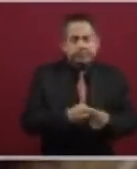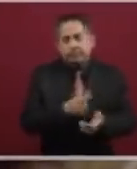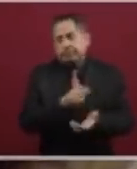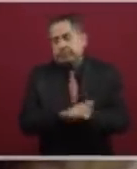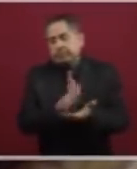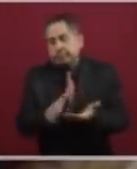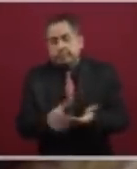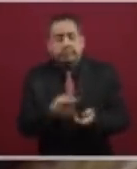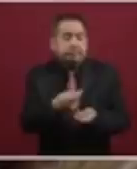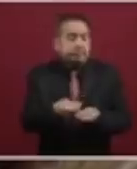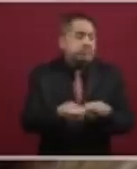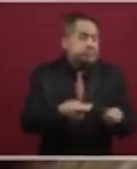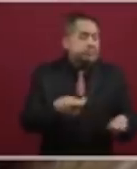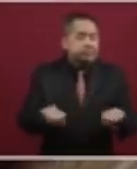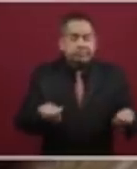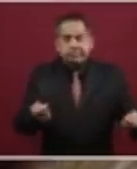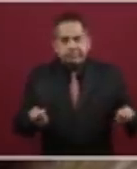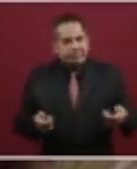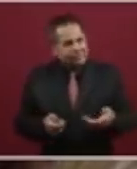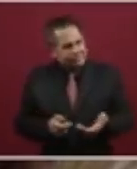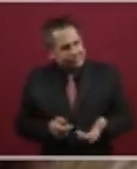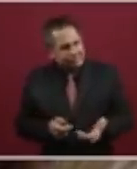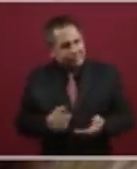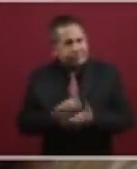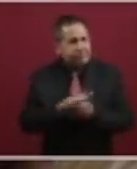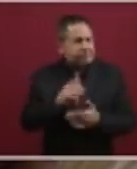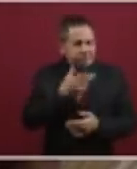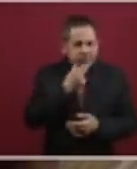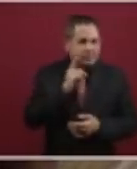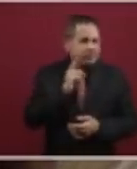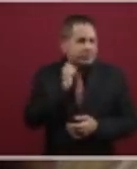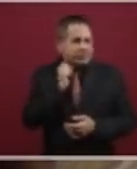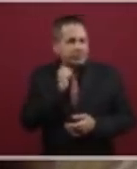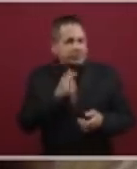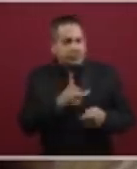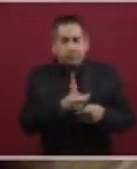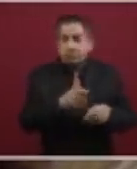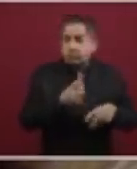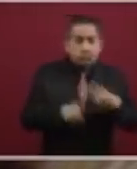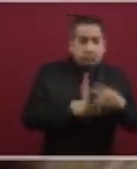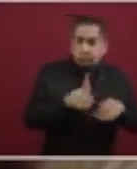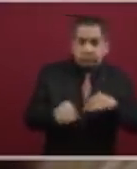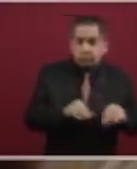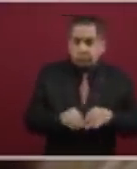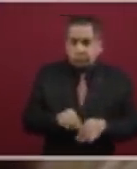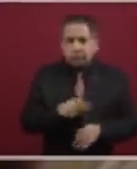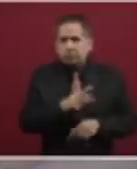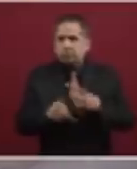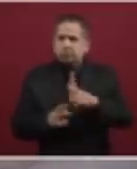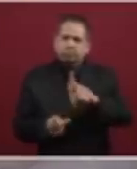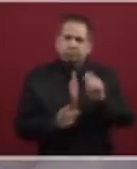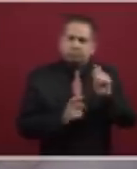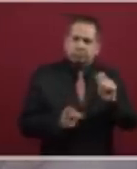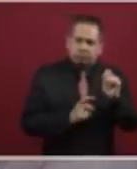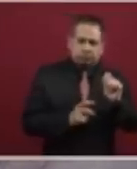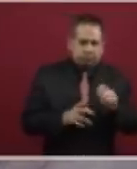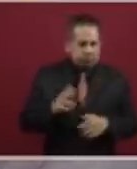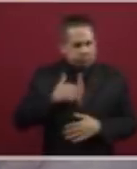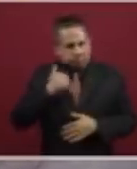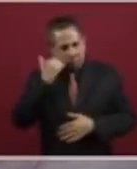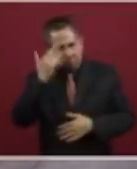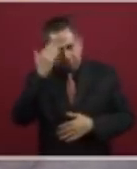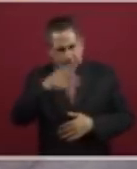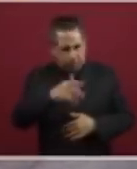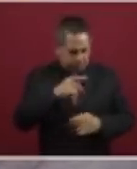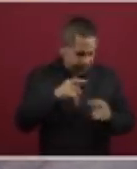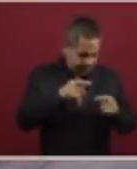esposas de los diputados, senadores, y que no acudían a sus labores y, por supuesto, se iban a cobrar. Quisiera saber si va a haber